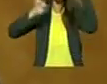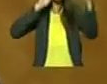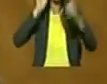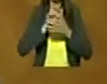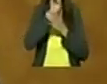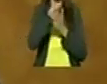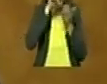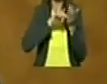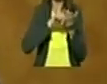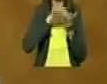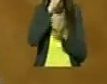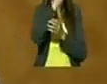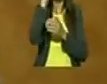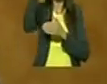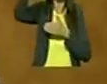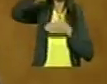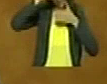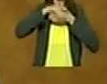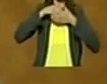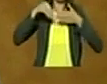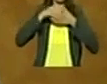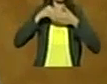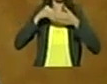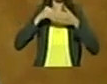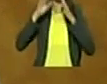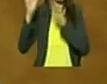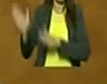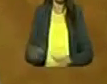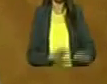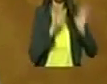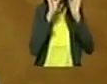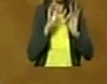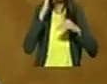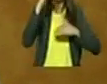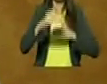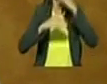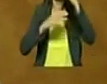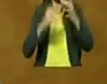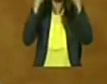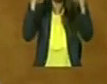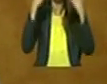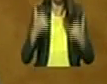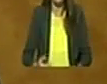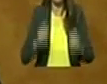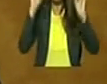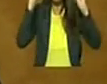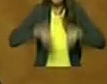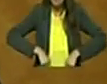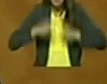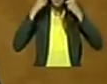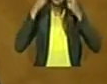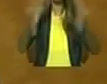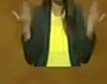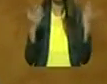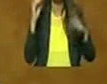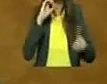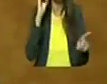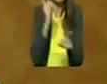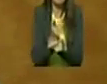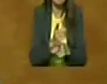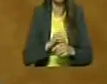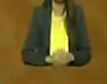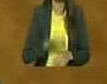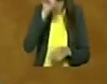2.000 millones de dólares, con plazos y tasas en mejores condiciones que con las que ahora podemos acceder en los mercados internacionales. Y en un tercer